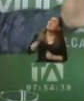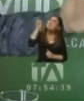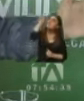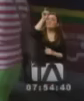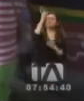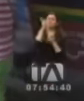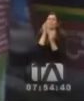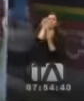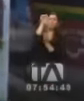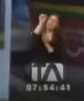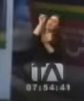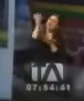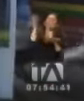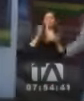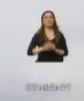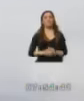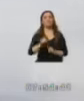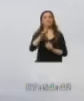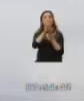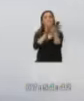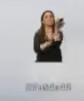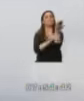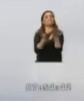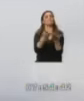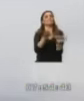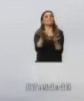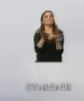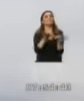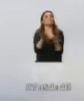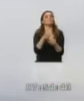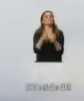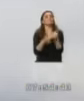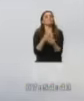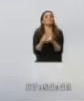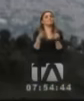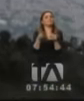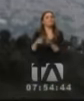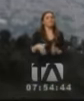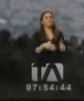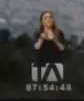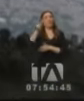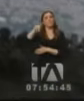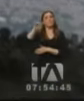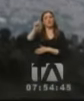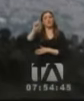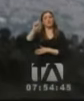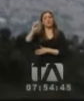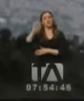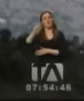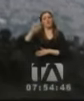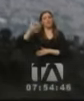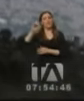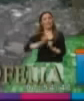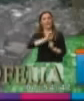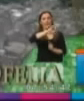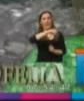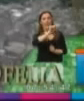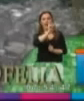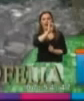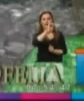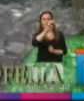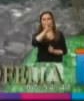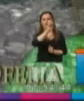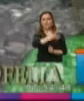haya algo. En sí, el proyecto contempla que en las diferentes rutas Pisulí, Jaime Roldós, Lofelia, tendrá una extensión